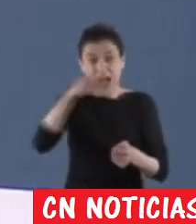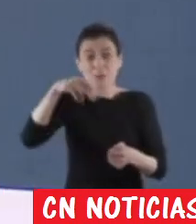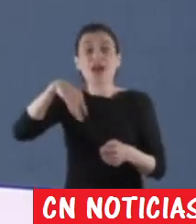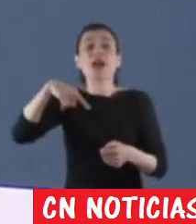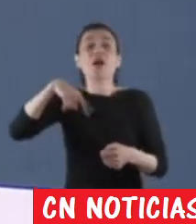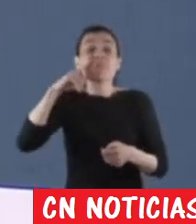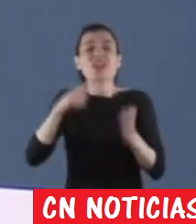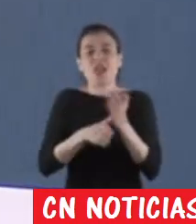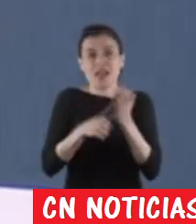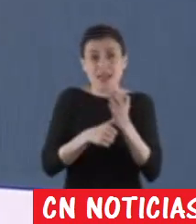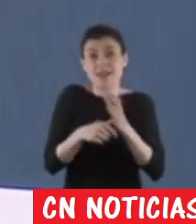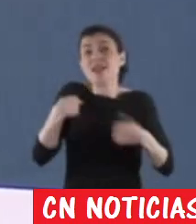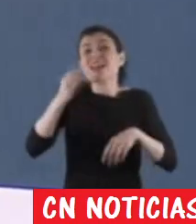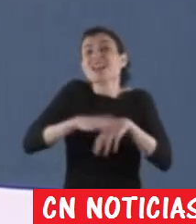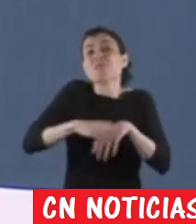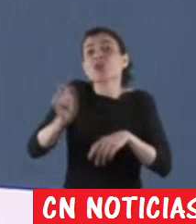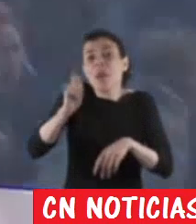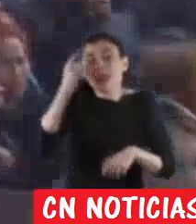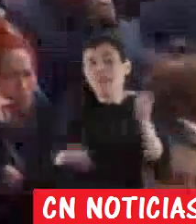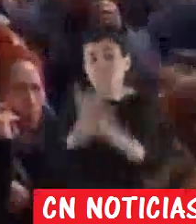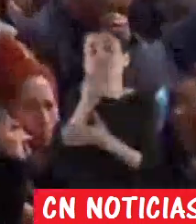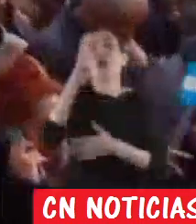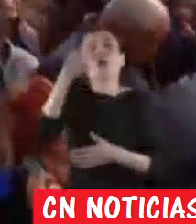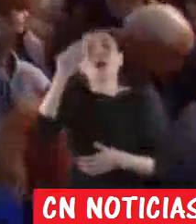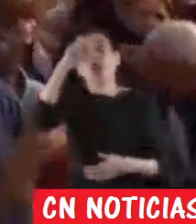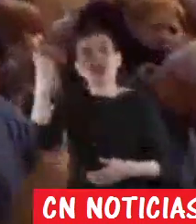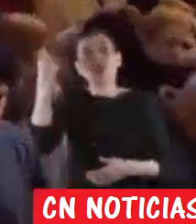banca pública, el Banco de la Provincia de Buenos Aires.